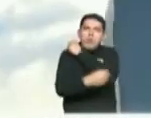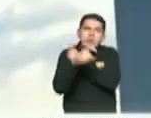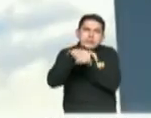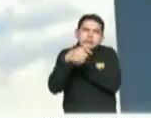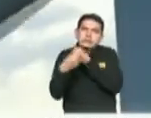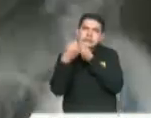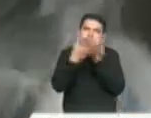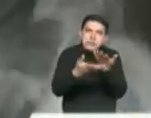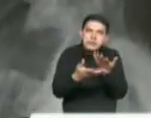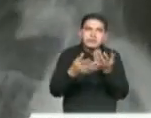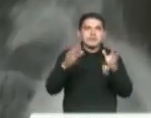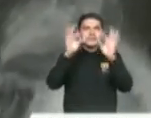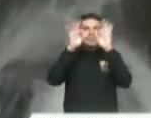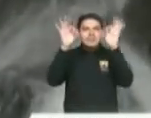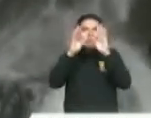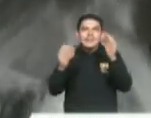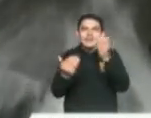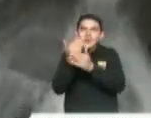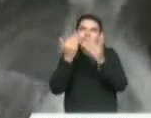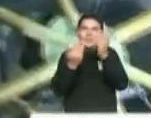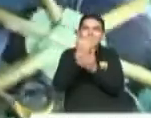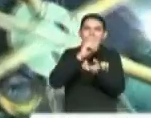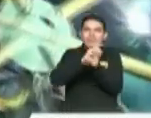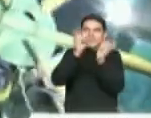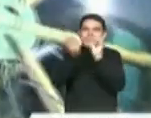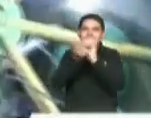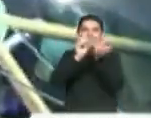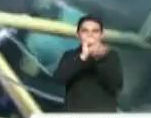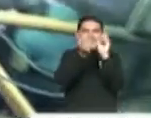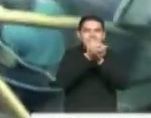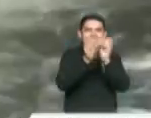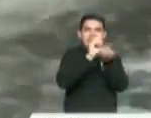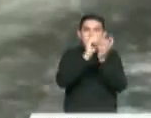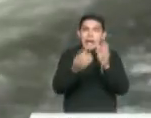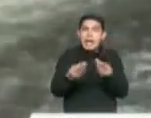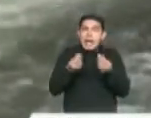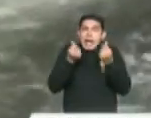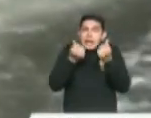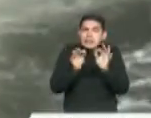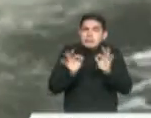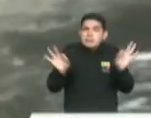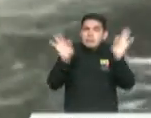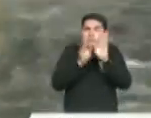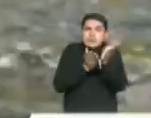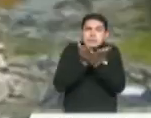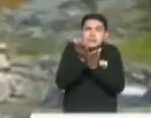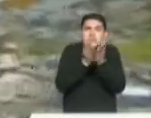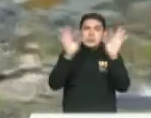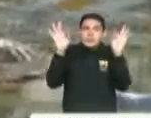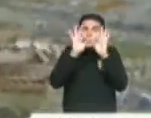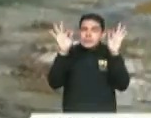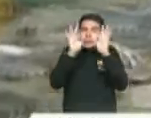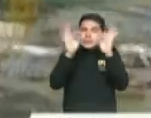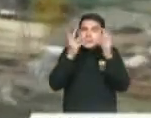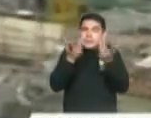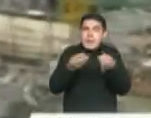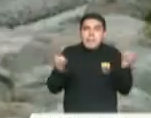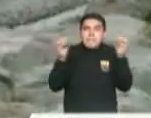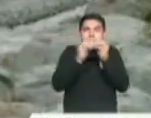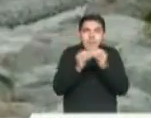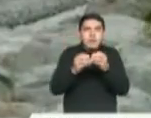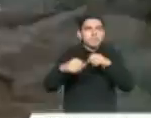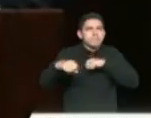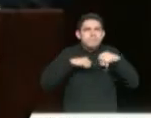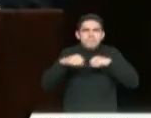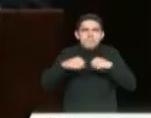energética diversificada y renovable la seguridad calidad y confiabilidad en los servicios energéticos y finalmente la eficiencia